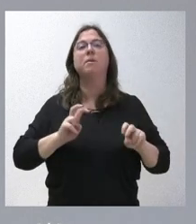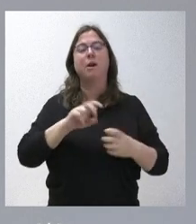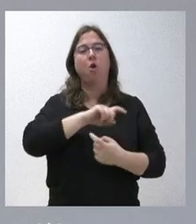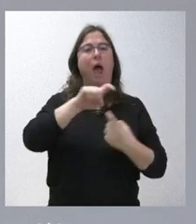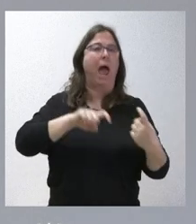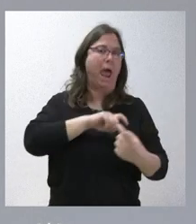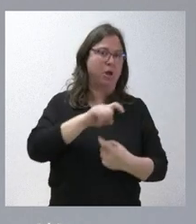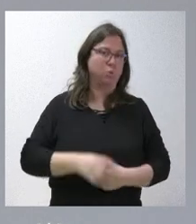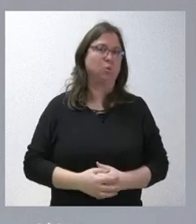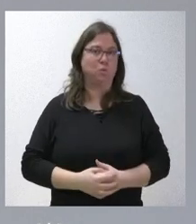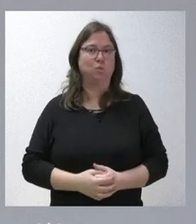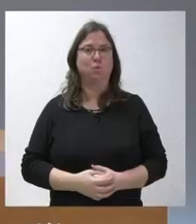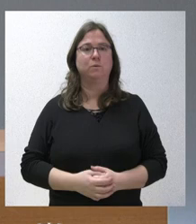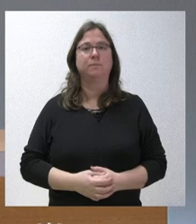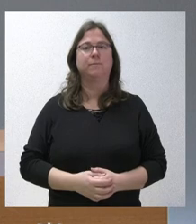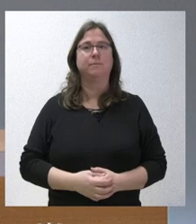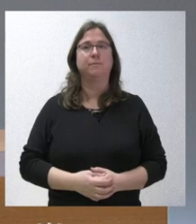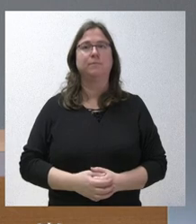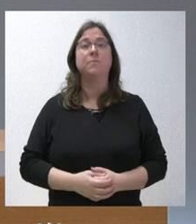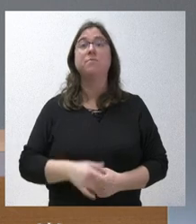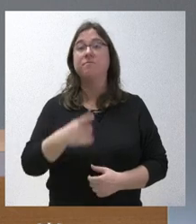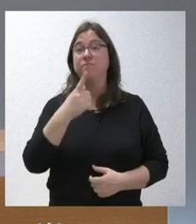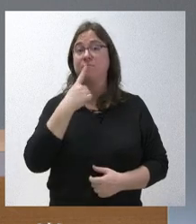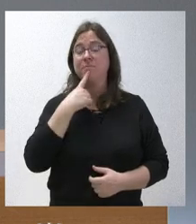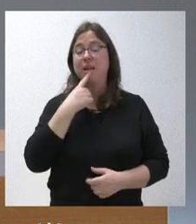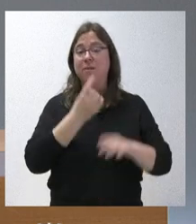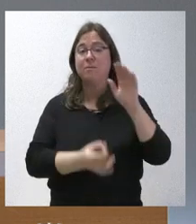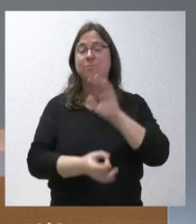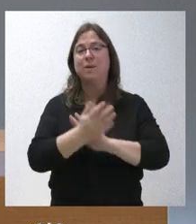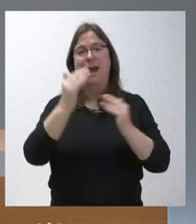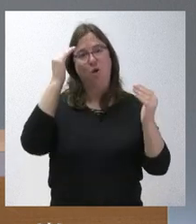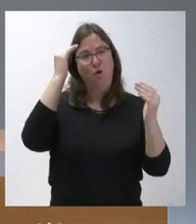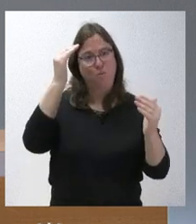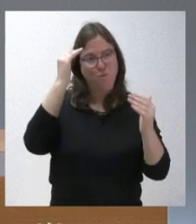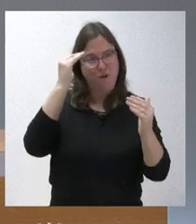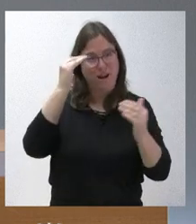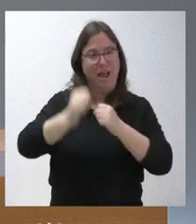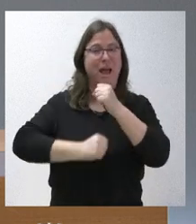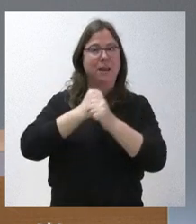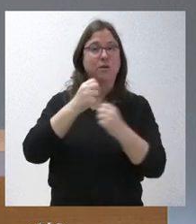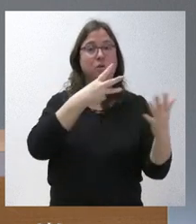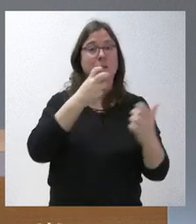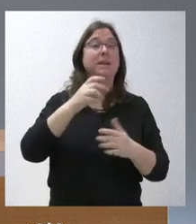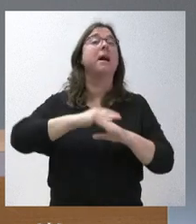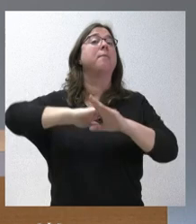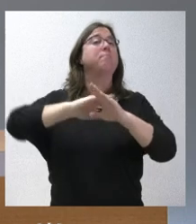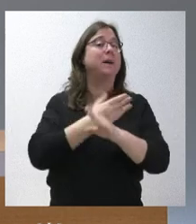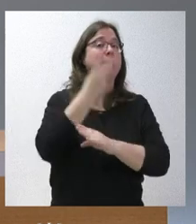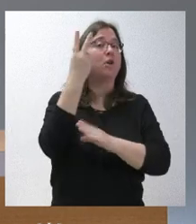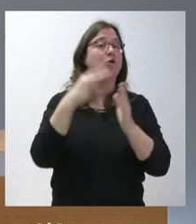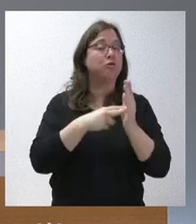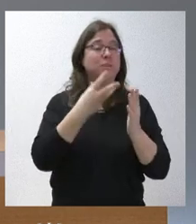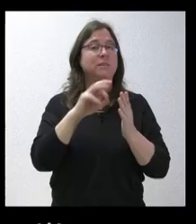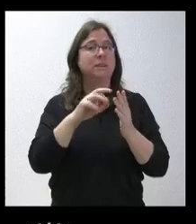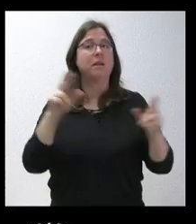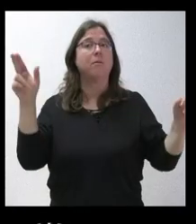de de funcionamiento sí decía que nacía con el objeto de la conmemoración no sé si una vez que se llegue ese 2030 se dará por extinguido